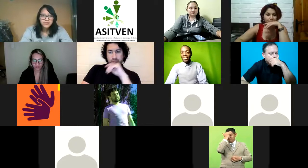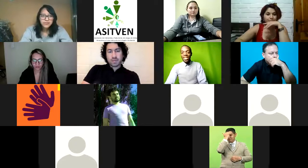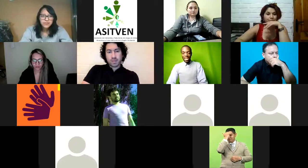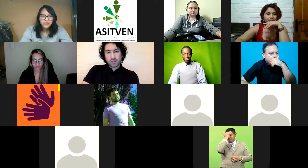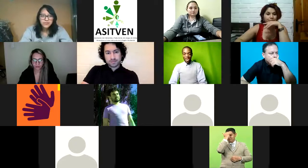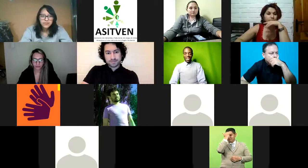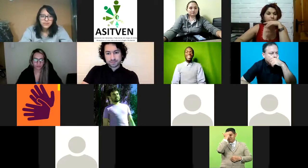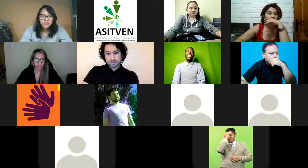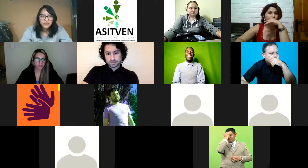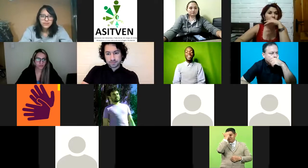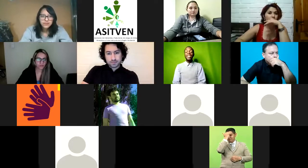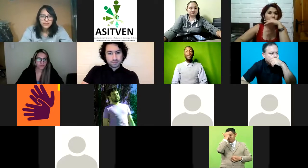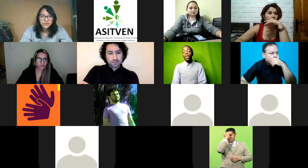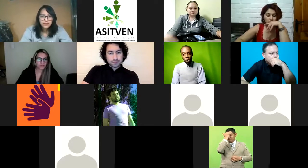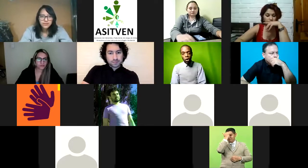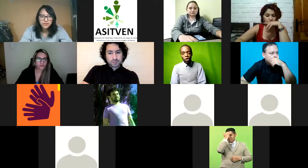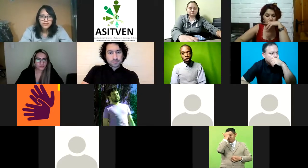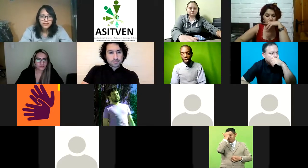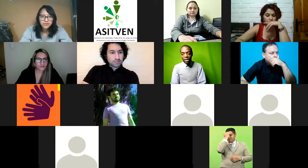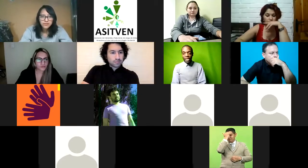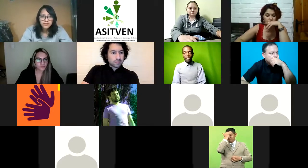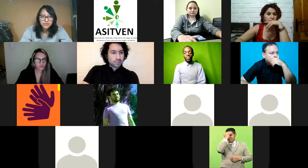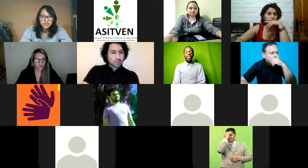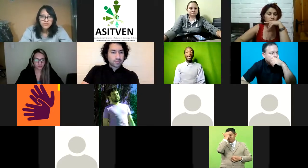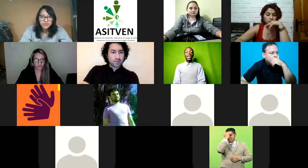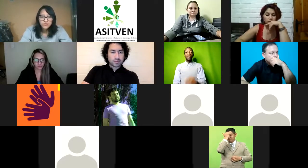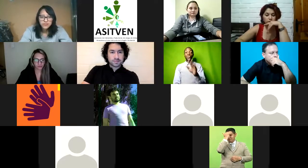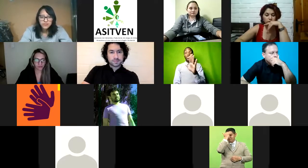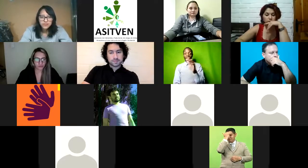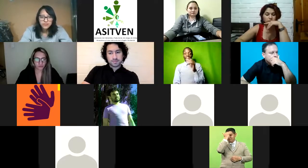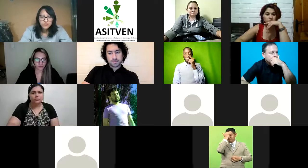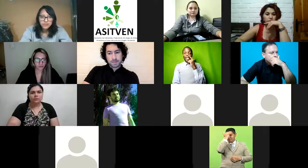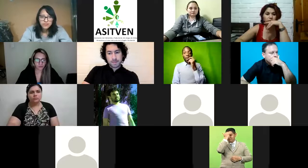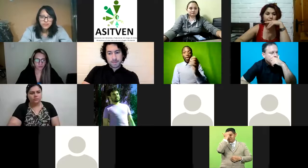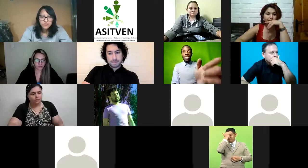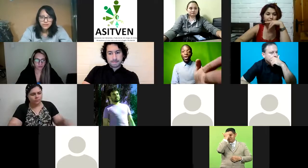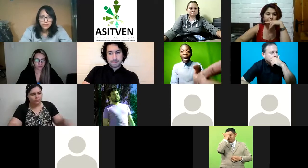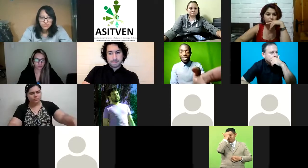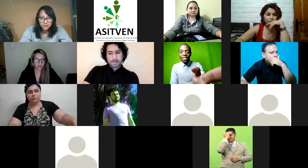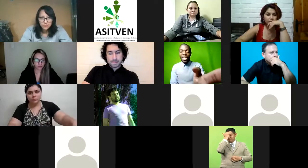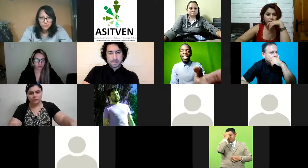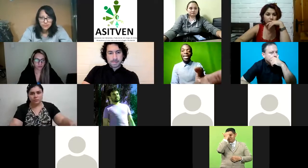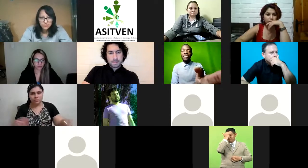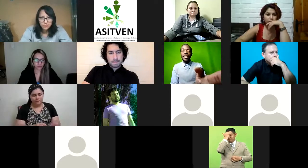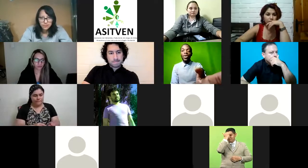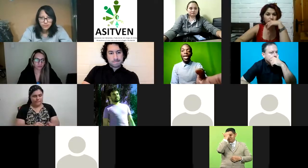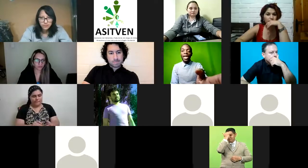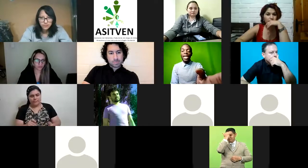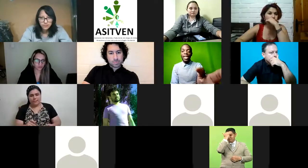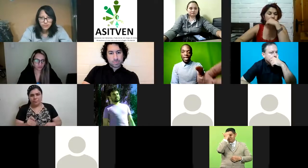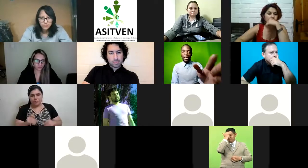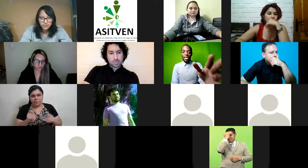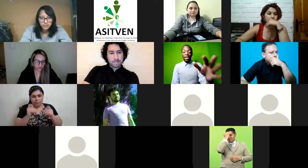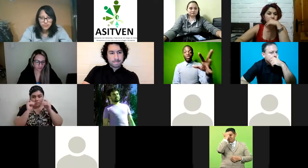de señas internacional. Pero no es así. Cuando ustedes entiendan un poquito más el video